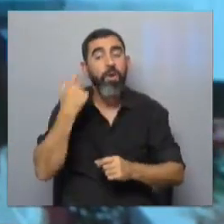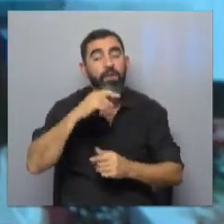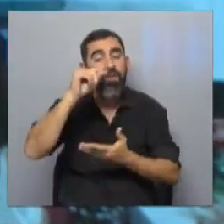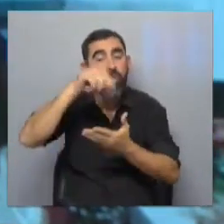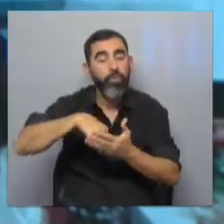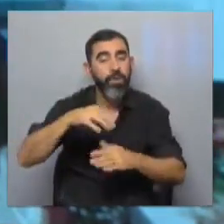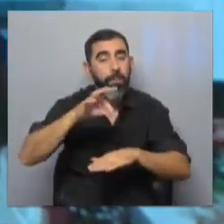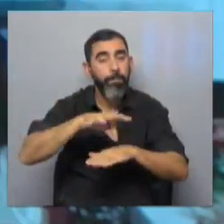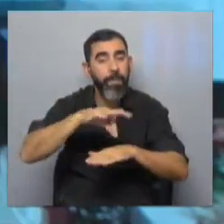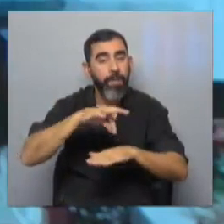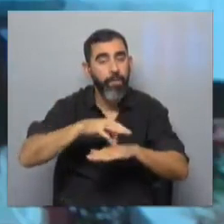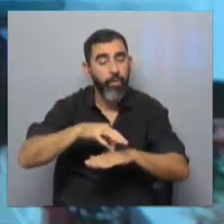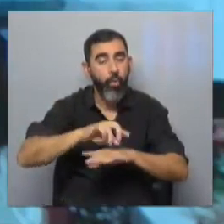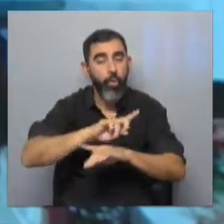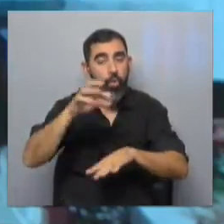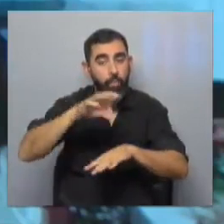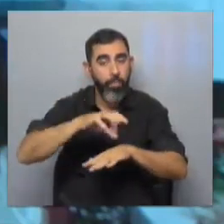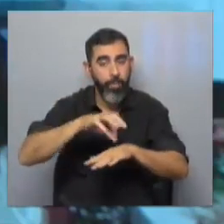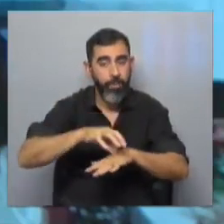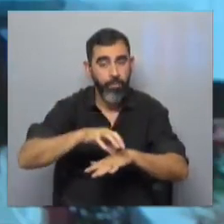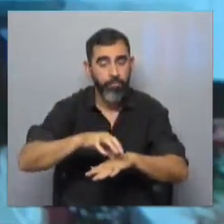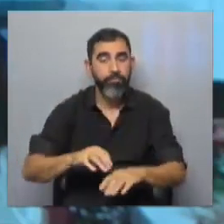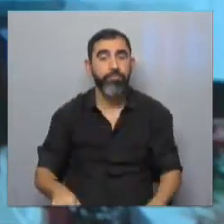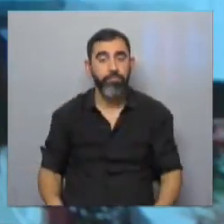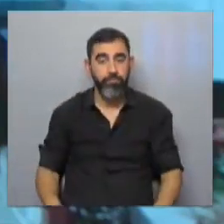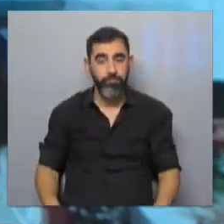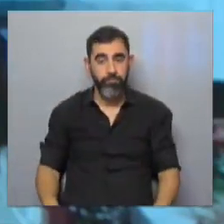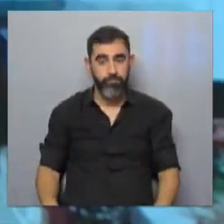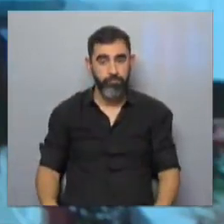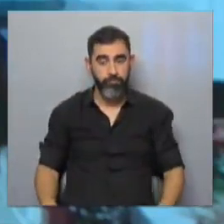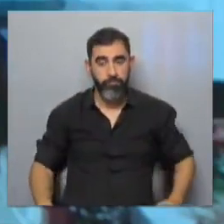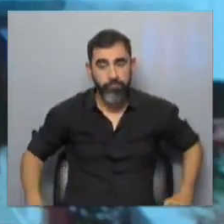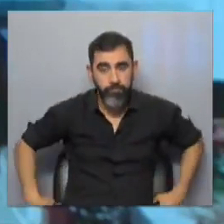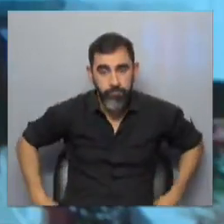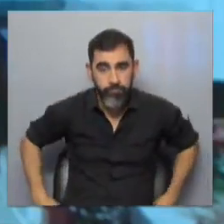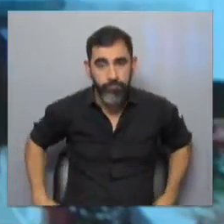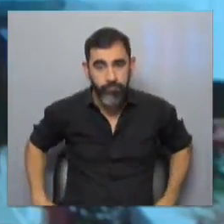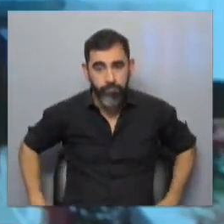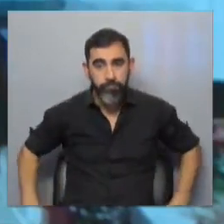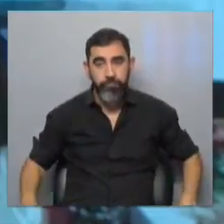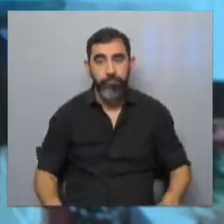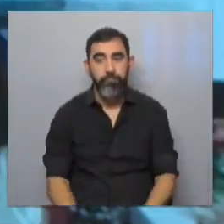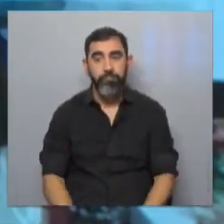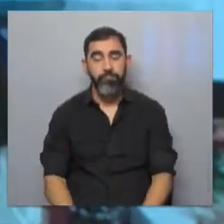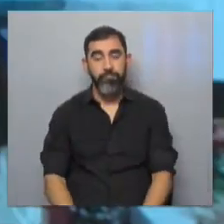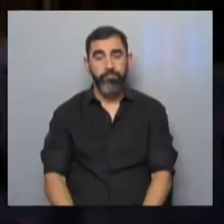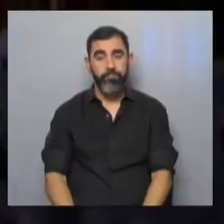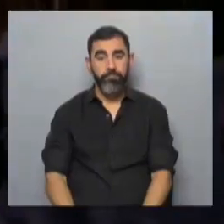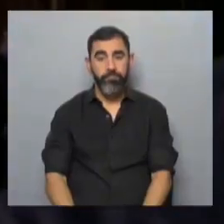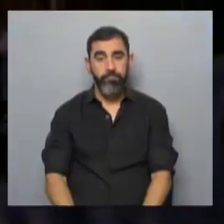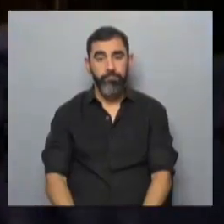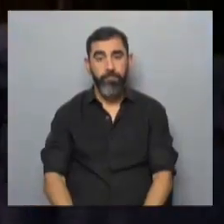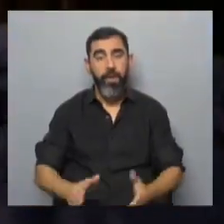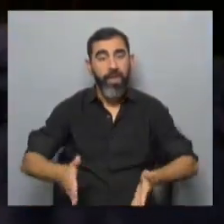no ha completado, por lo que se supo, la incorporación de todo el personal médico y no médico que correspondía.